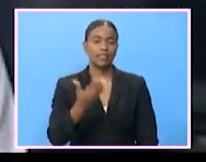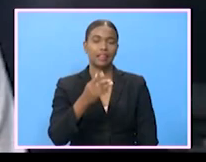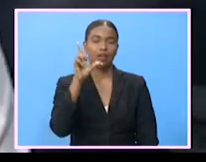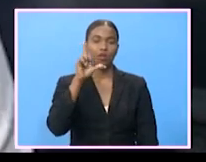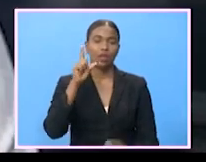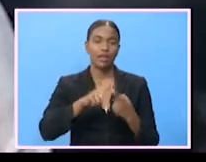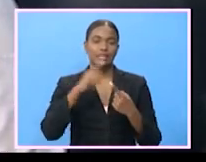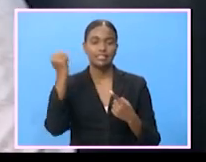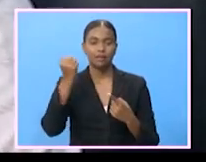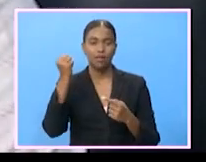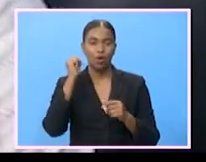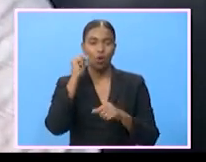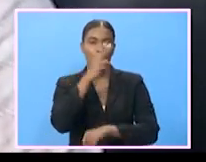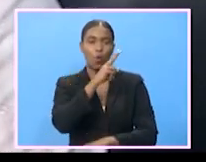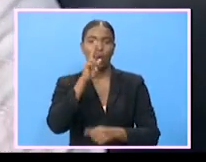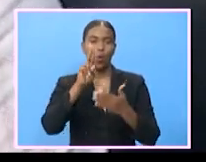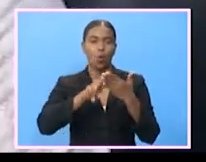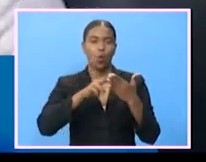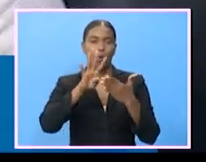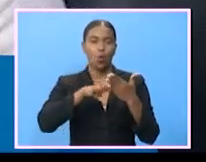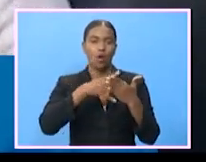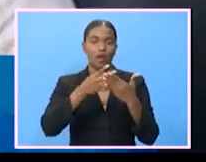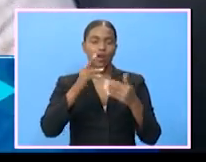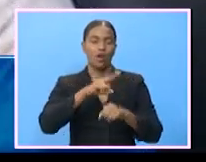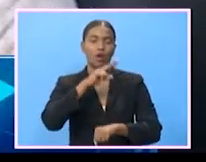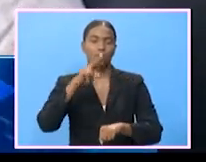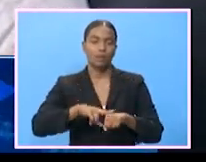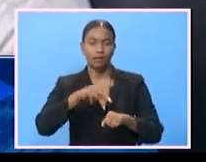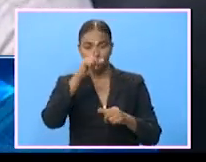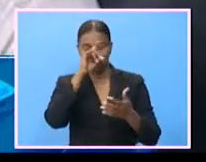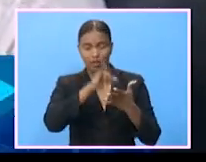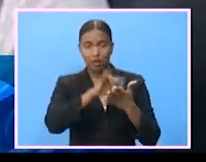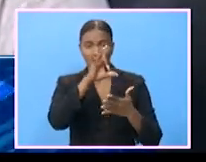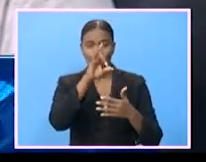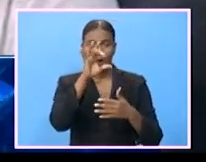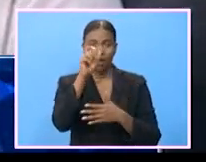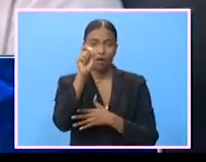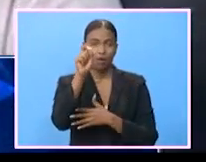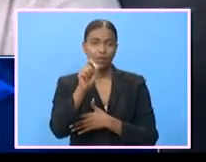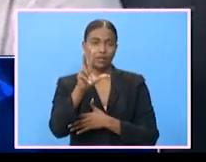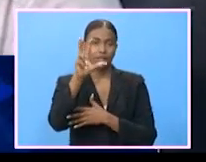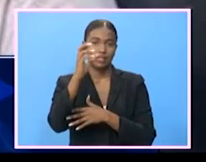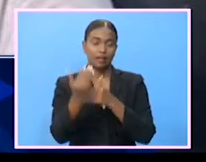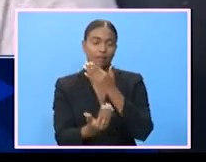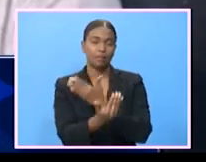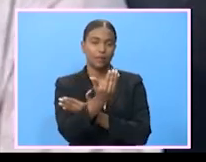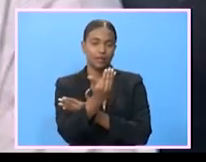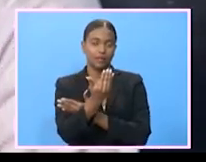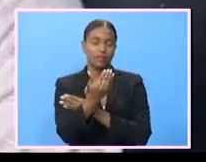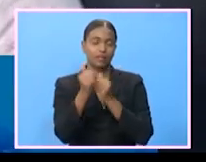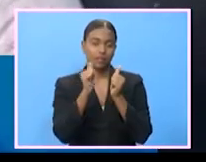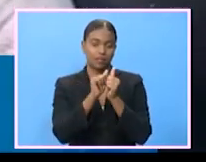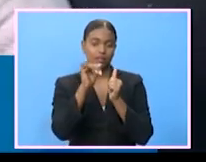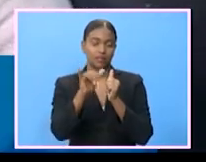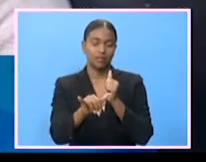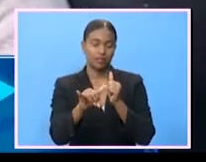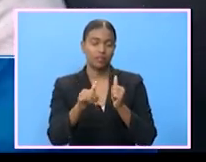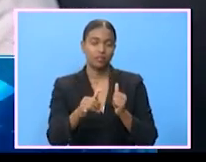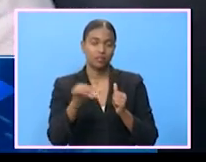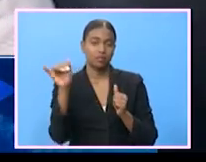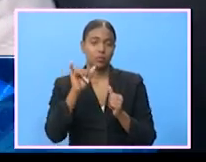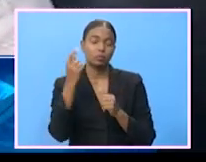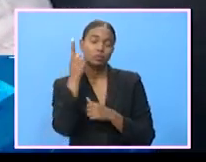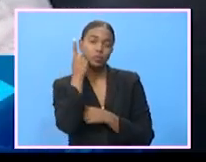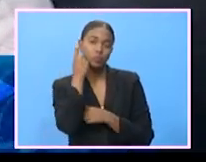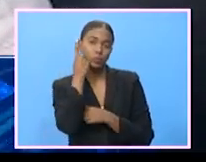horario normal como lo habíamos hecho antes, de 9 de la mañana, de 8 y media de la mañana a 2 de la tarde. Por el